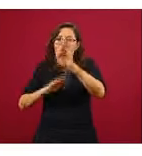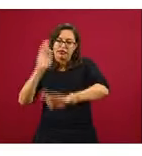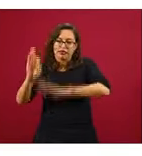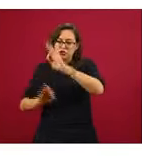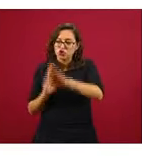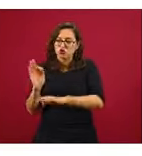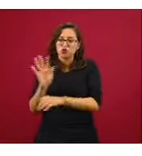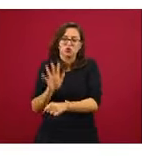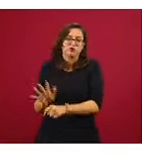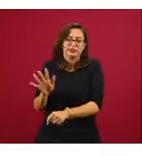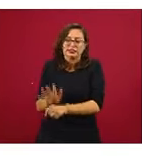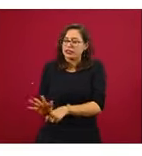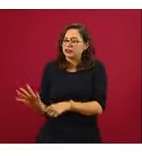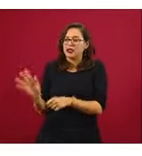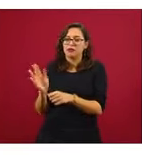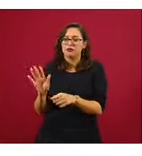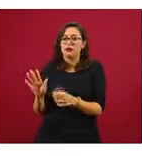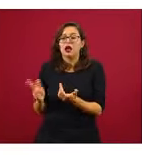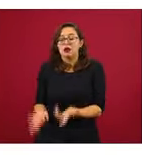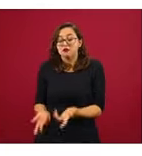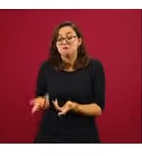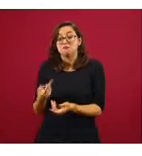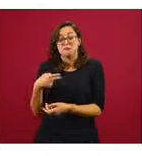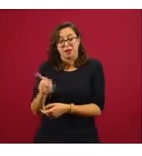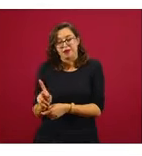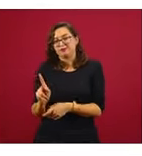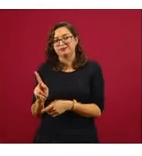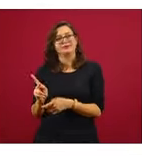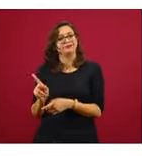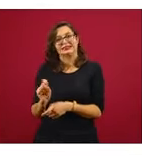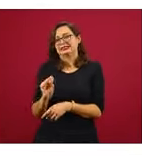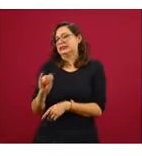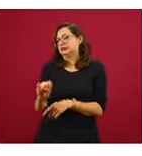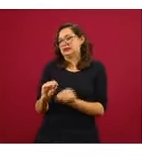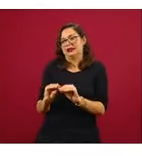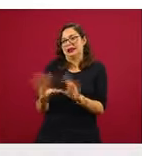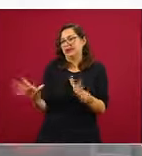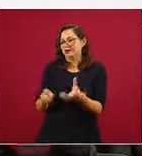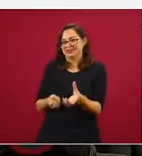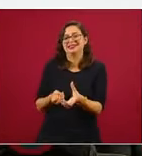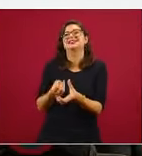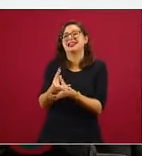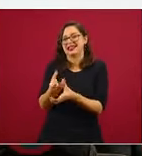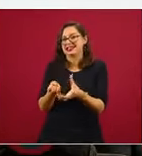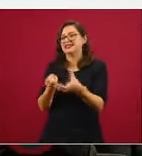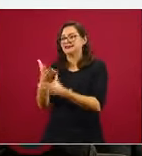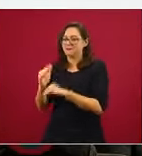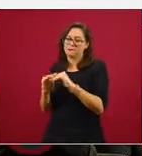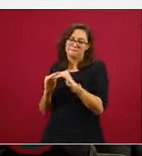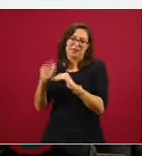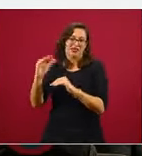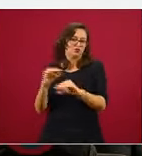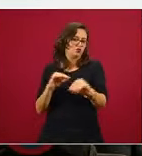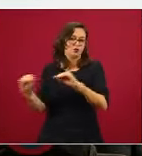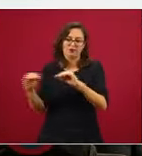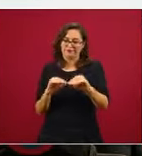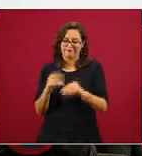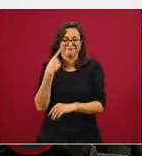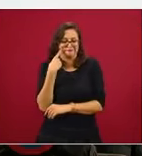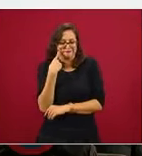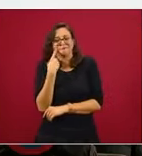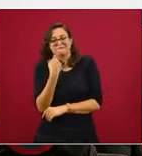poder funcionar. Pero esto invariablemente se iba a notar en un incremento de la movilidad y